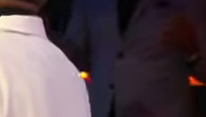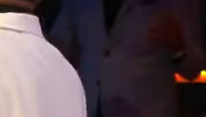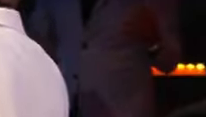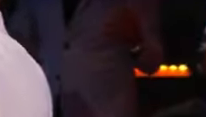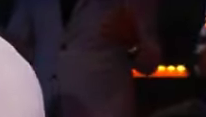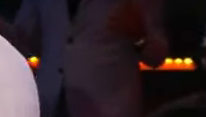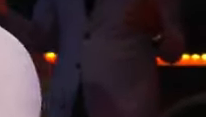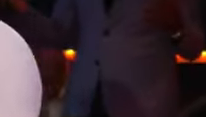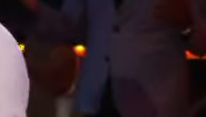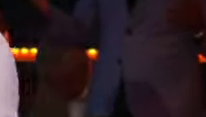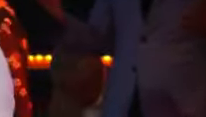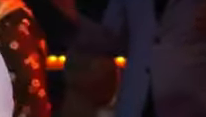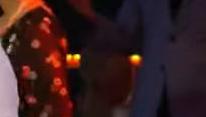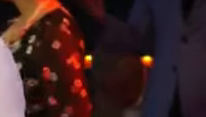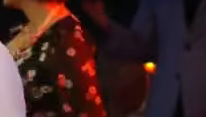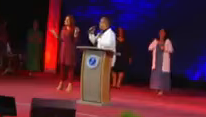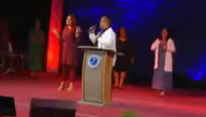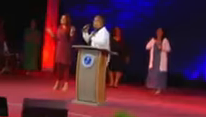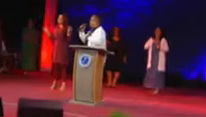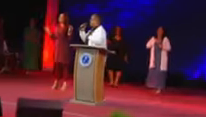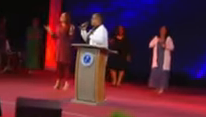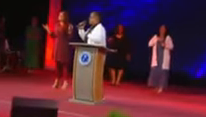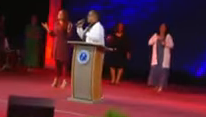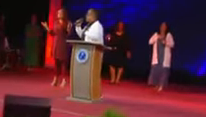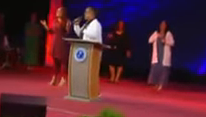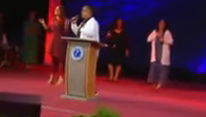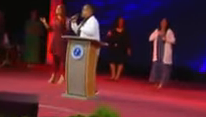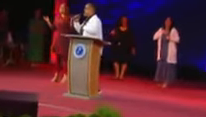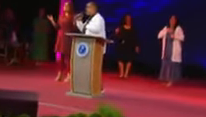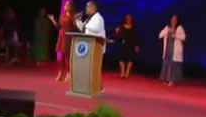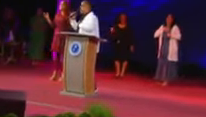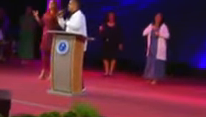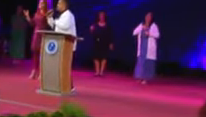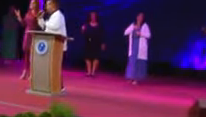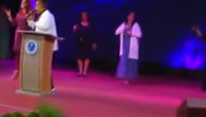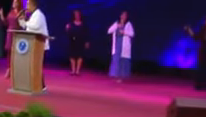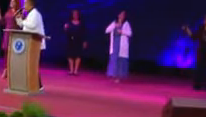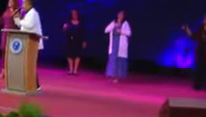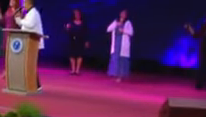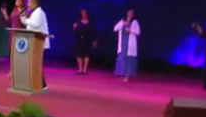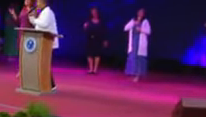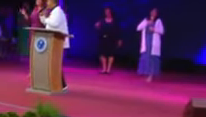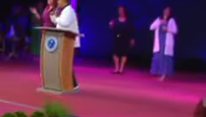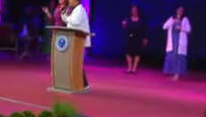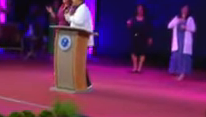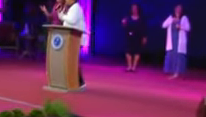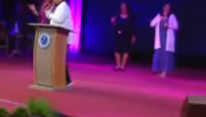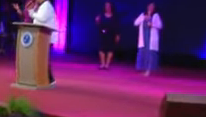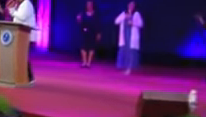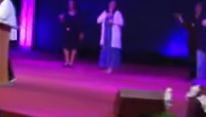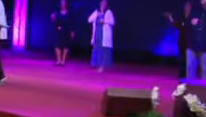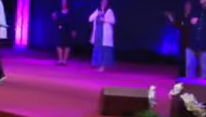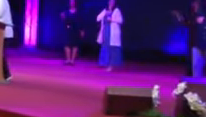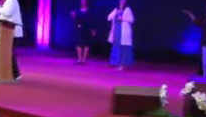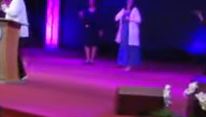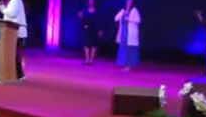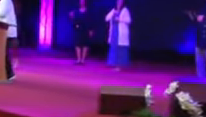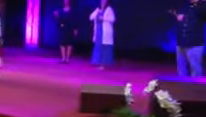oh, oh. En mi vida ha sido tan, tan fiel.